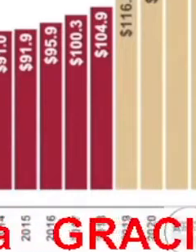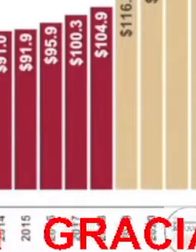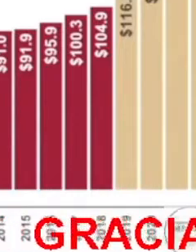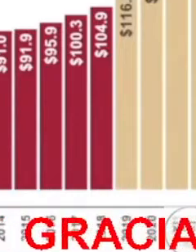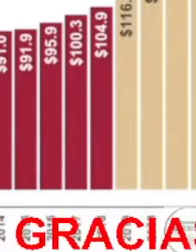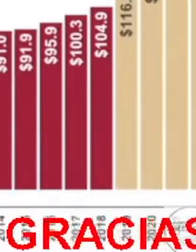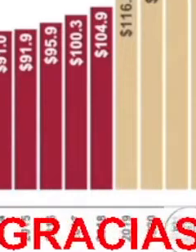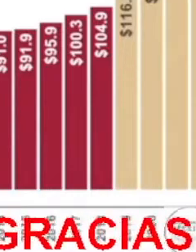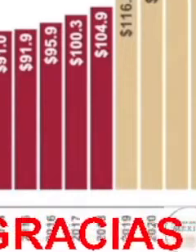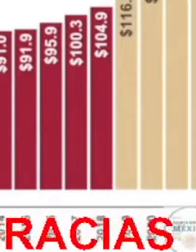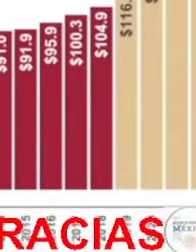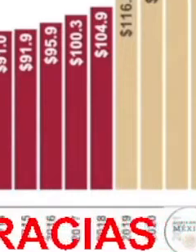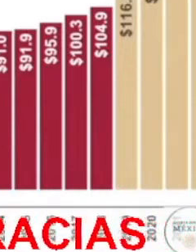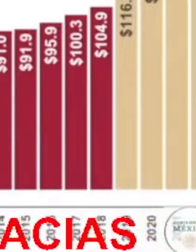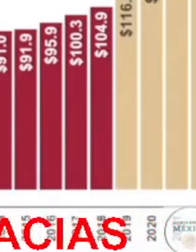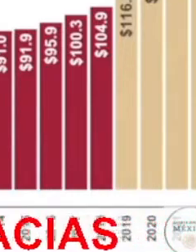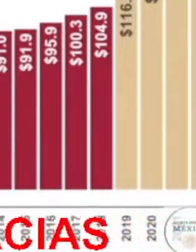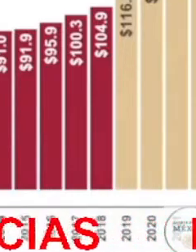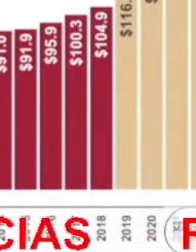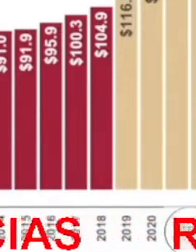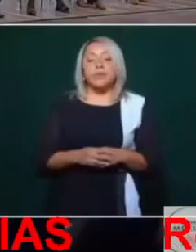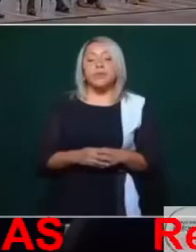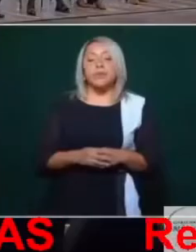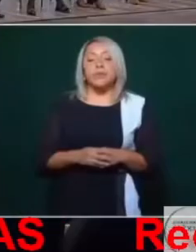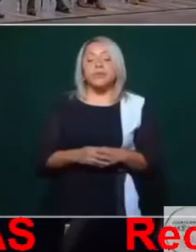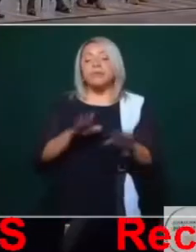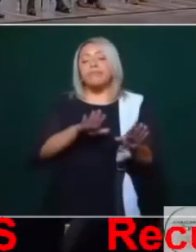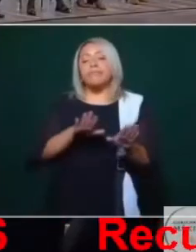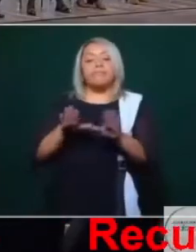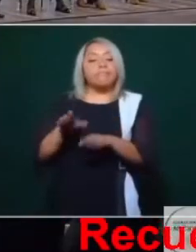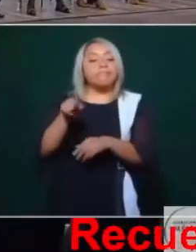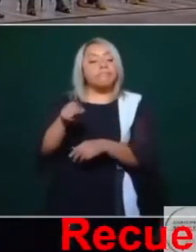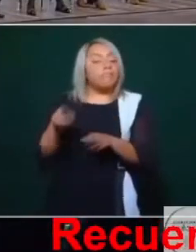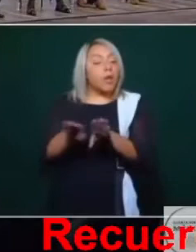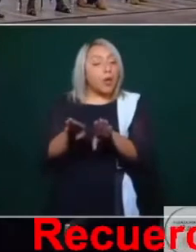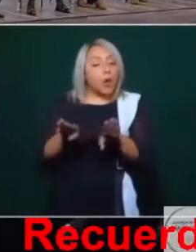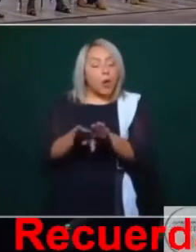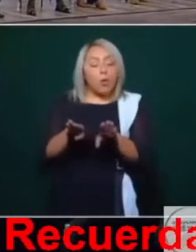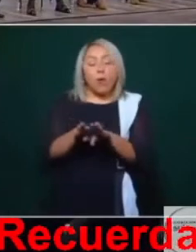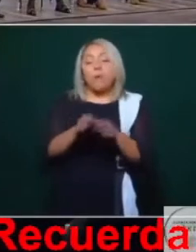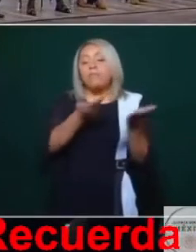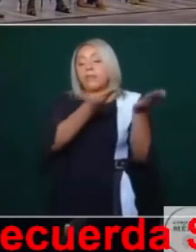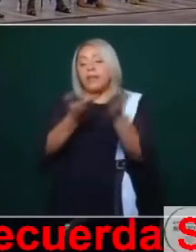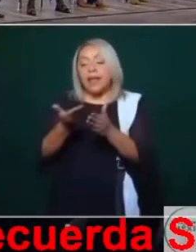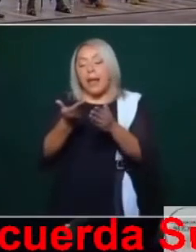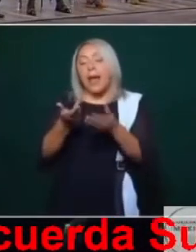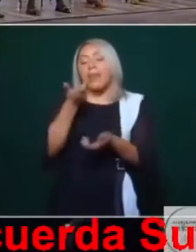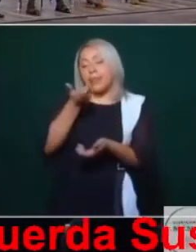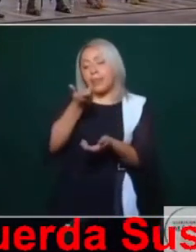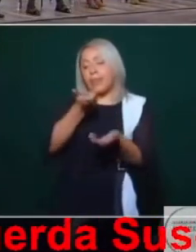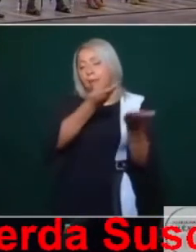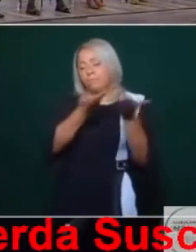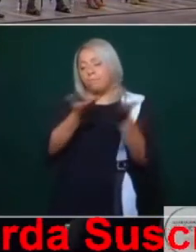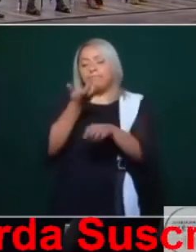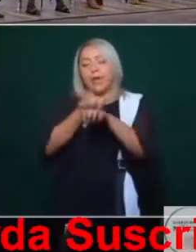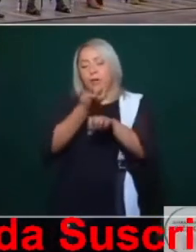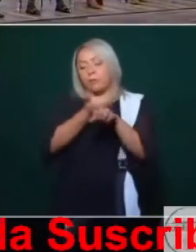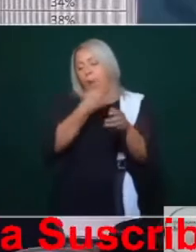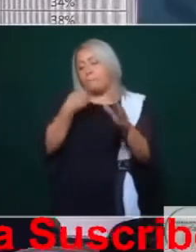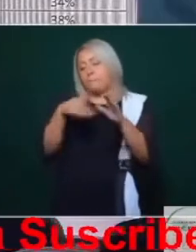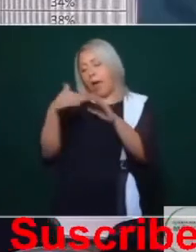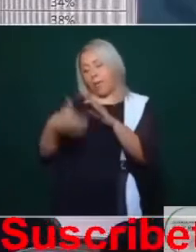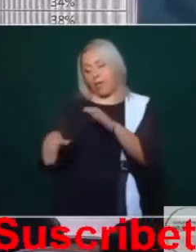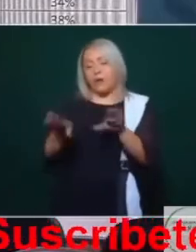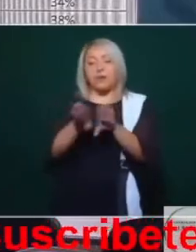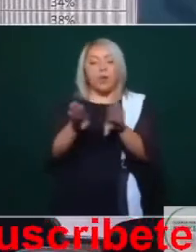ha aumentado en 71% con respecto a las remesas el mes anterior presentamos el estimado de cierre